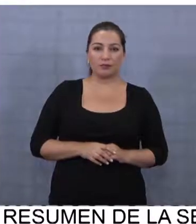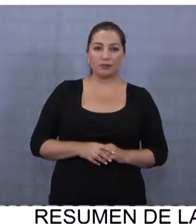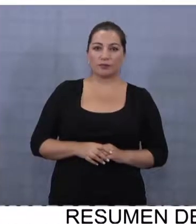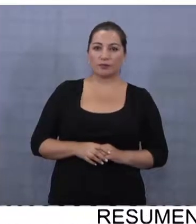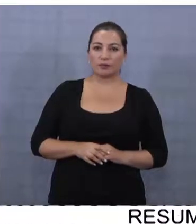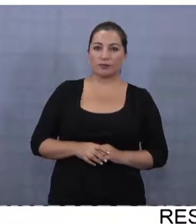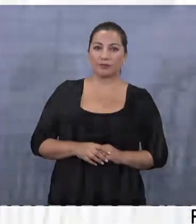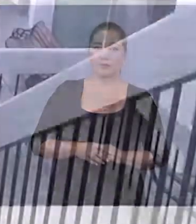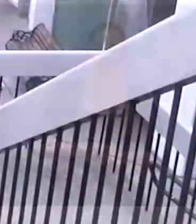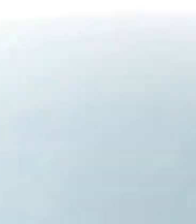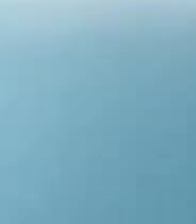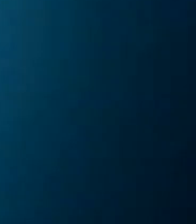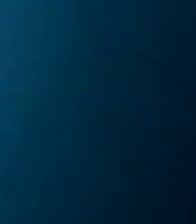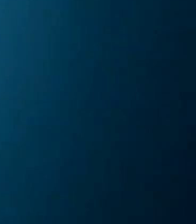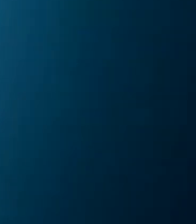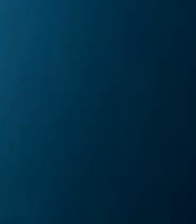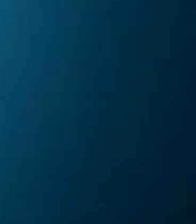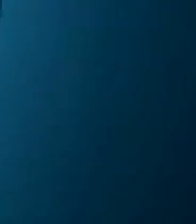¡Gracias!